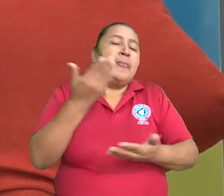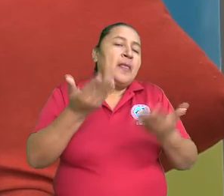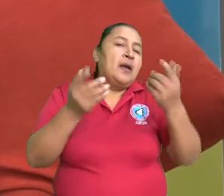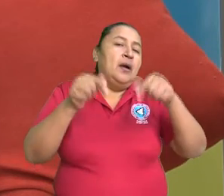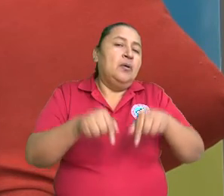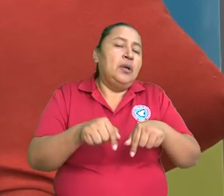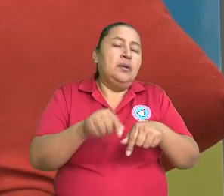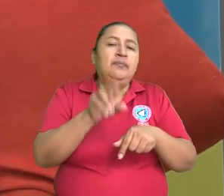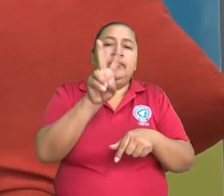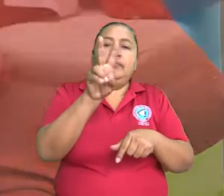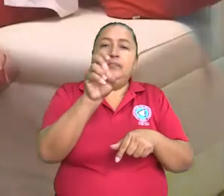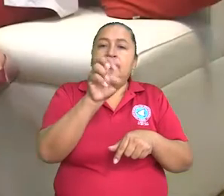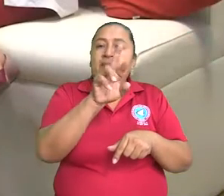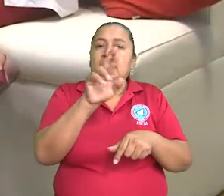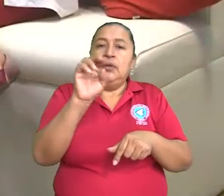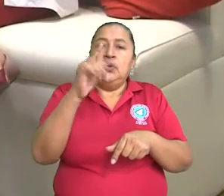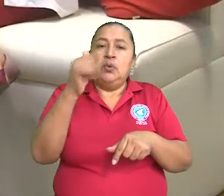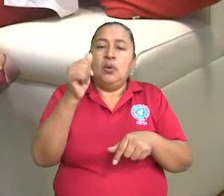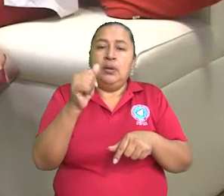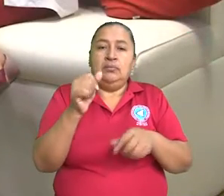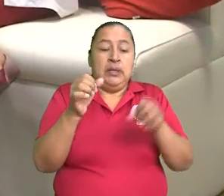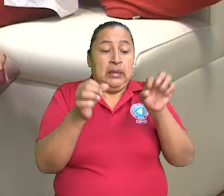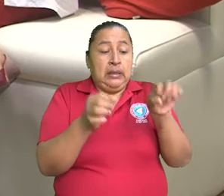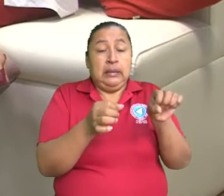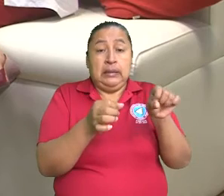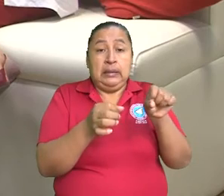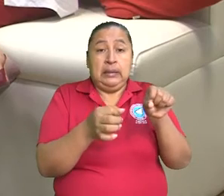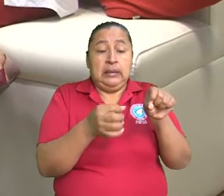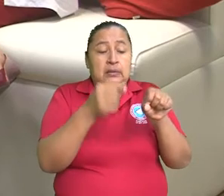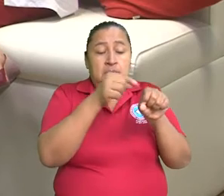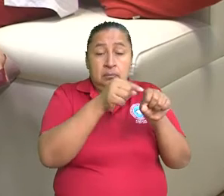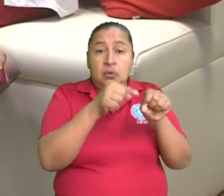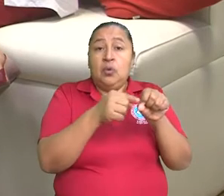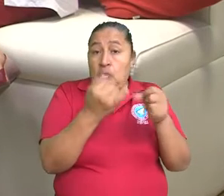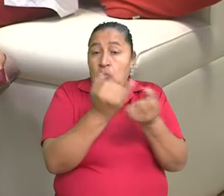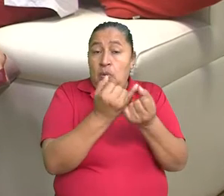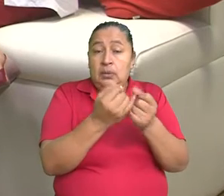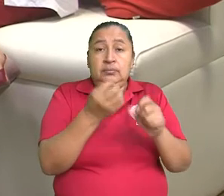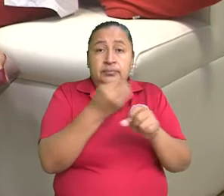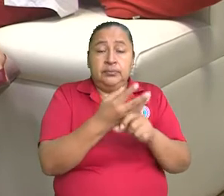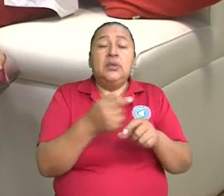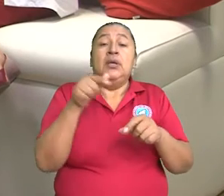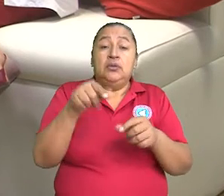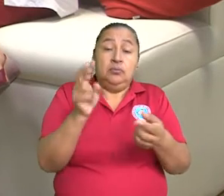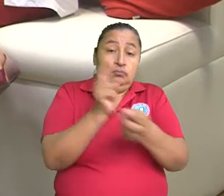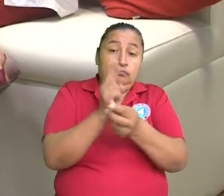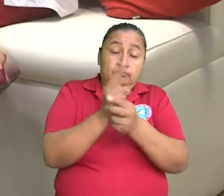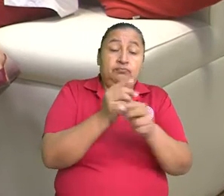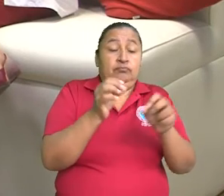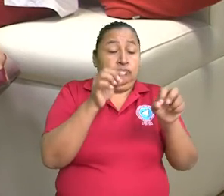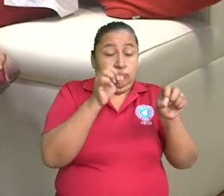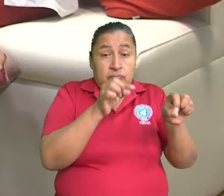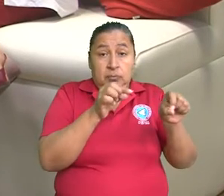de las verrugas, en la parte del ano también, esto es por las relaciones anales, ¿verdad? Que,